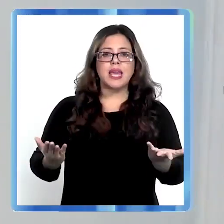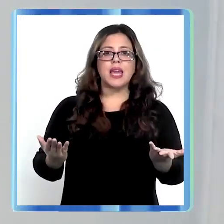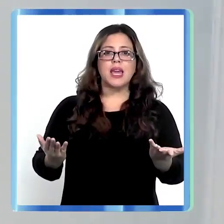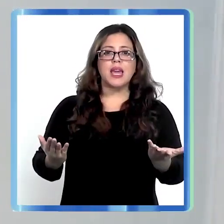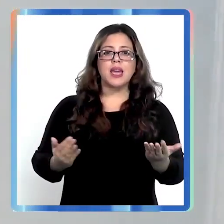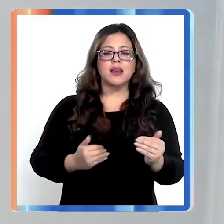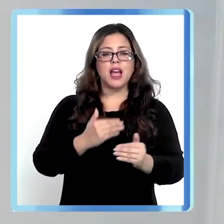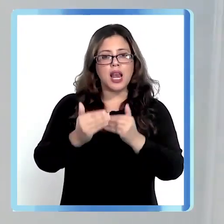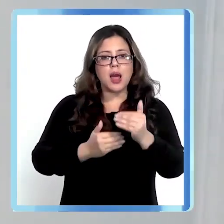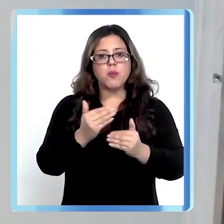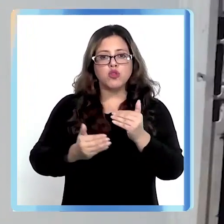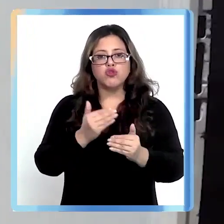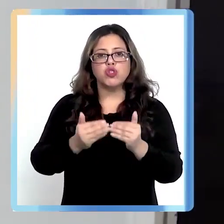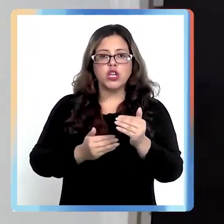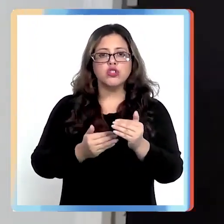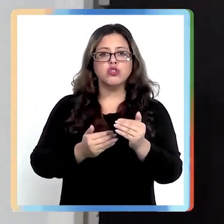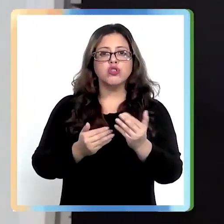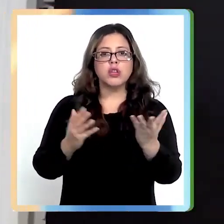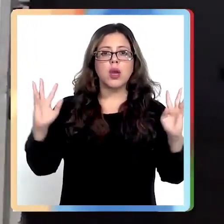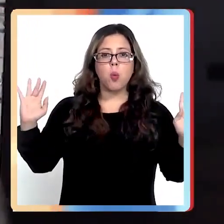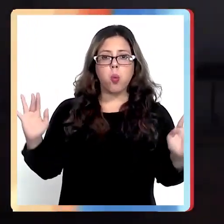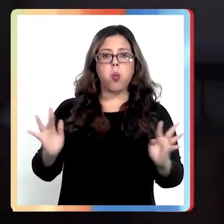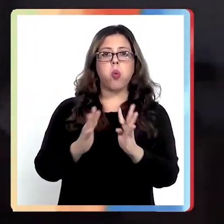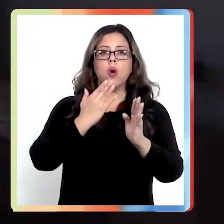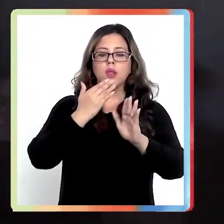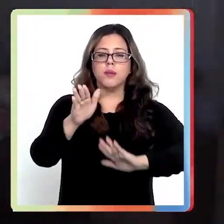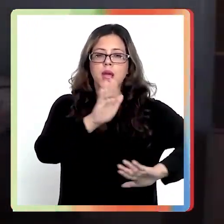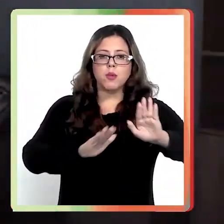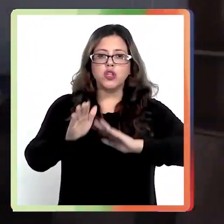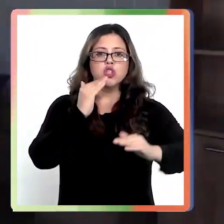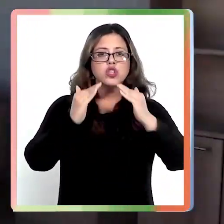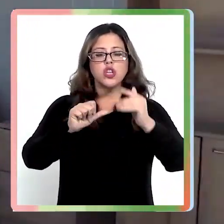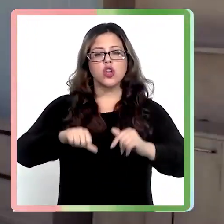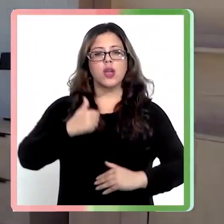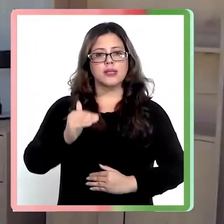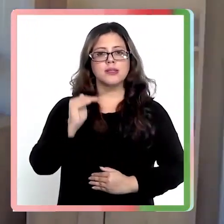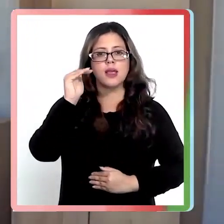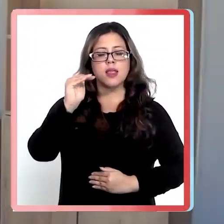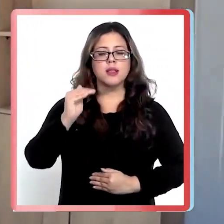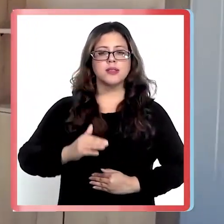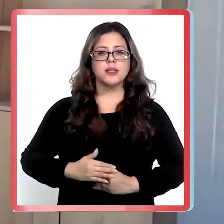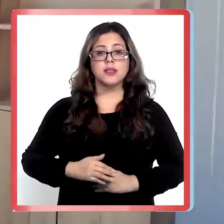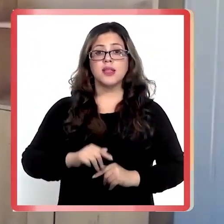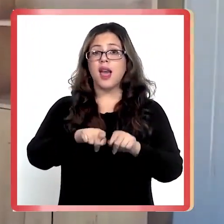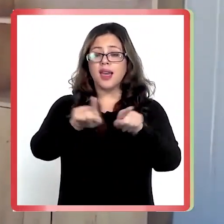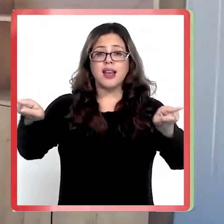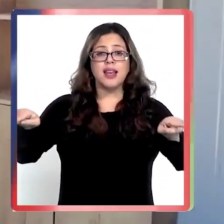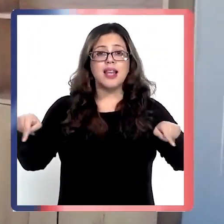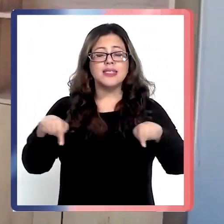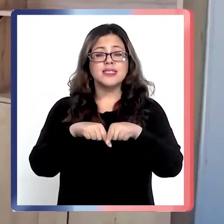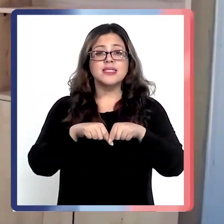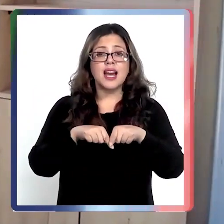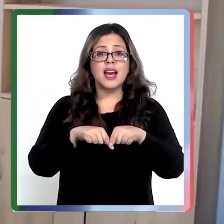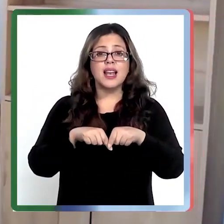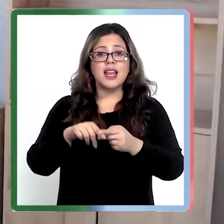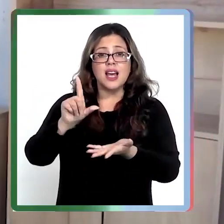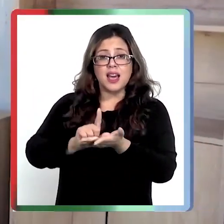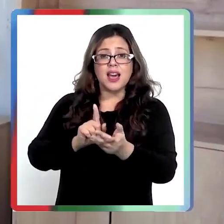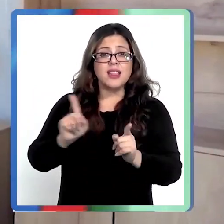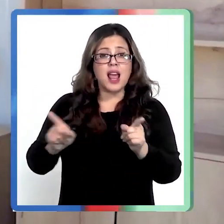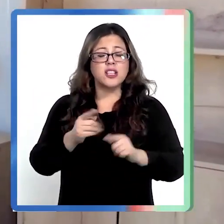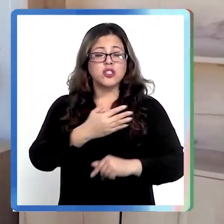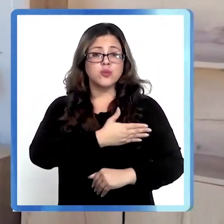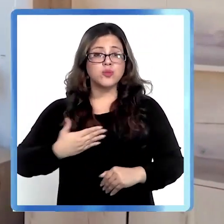las etapas del proceso migratorio y principalmente la protección de niños, niñas y adolescentes. La sala, ubicada en un espacio